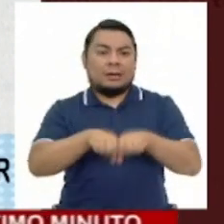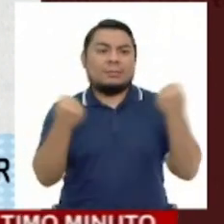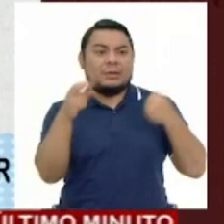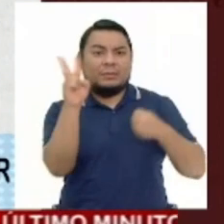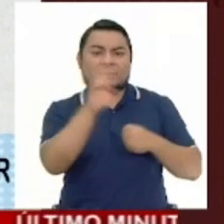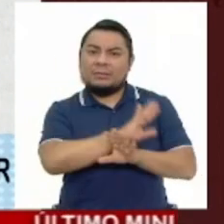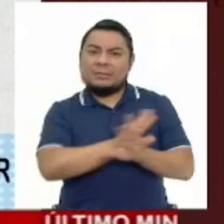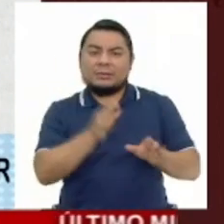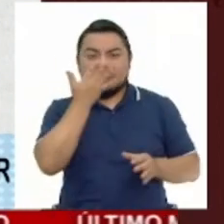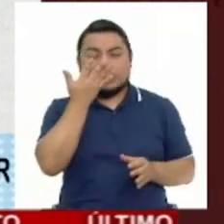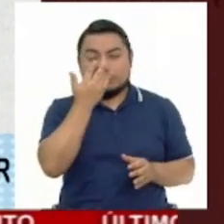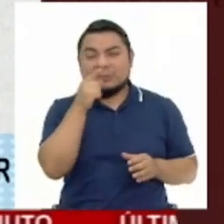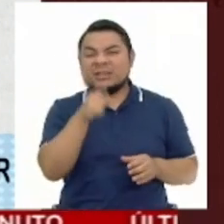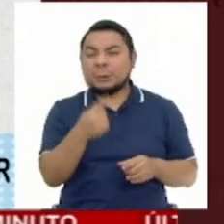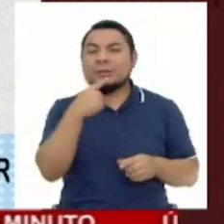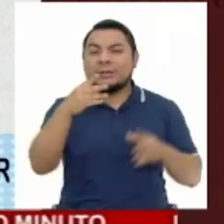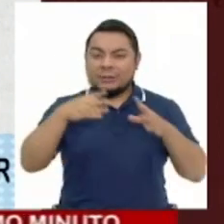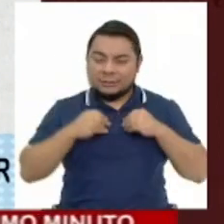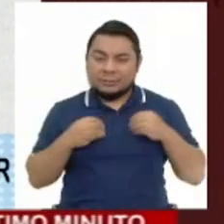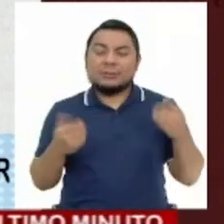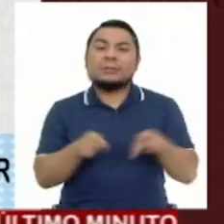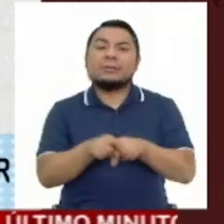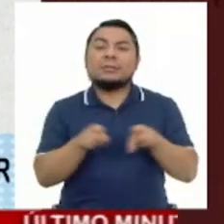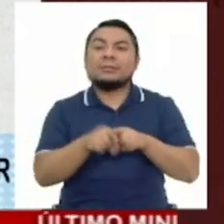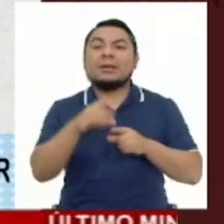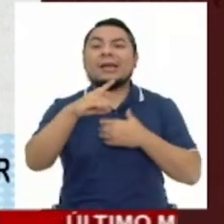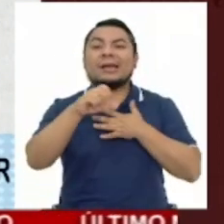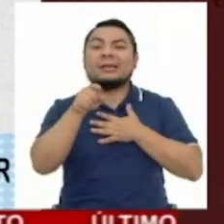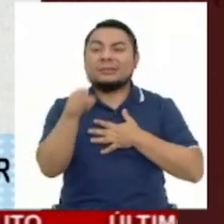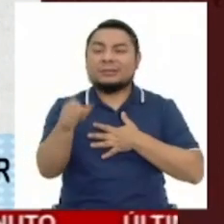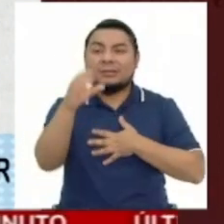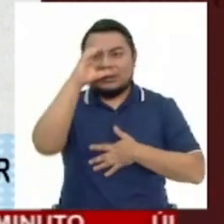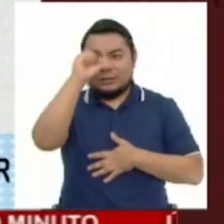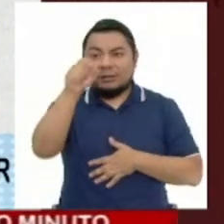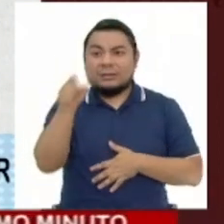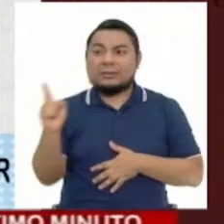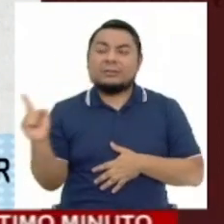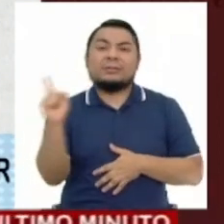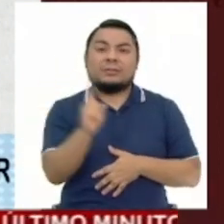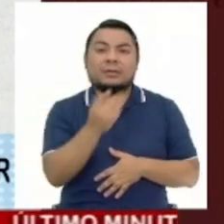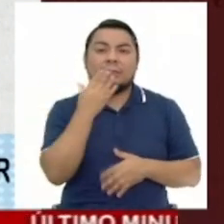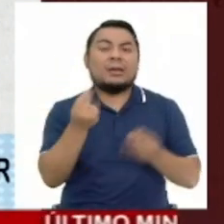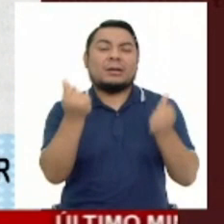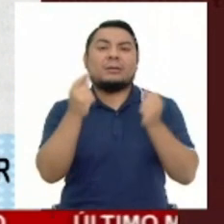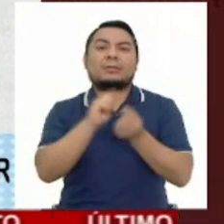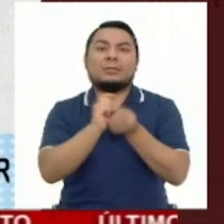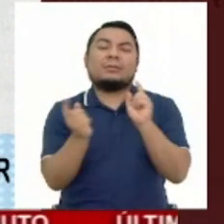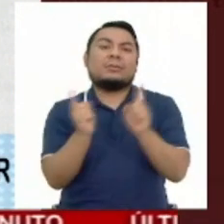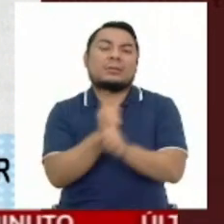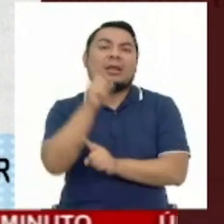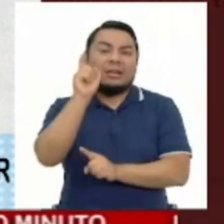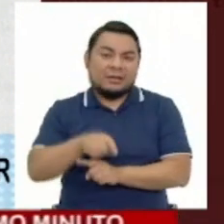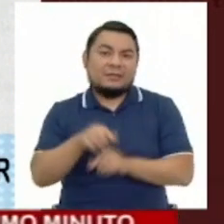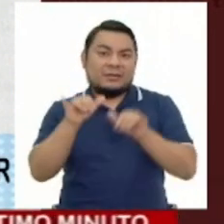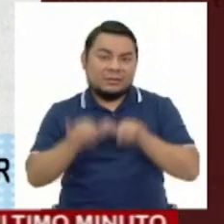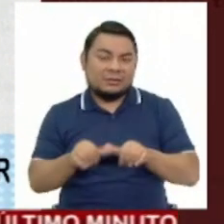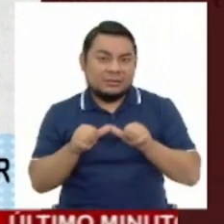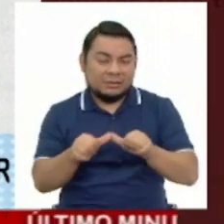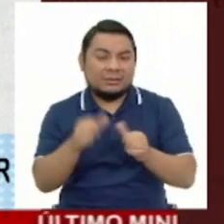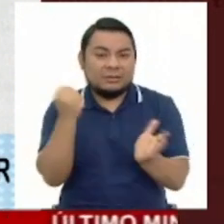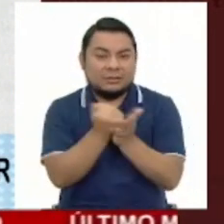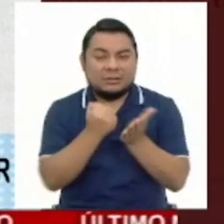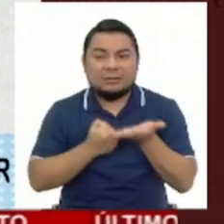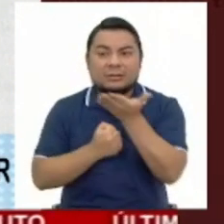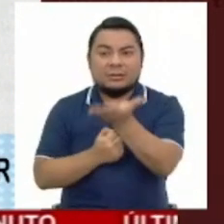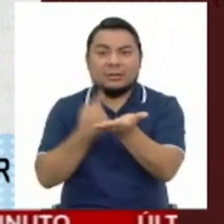con Venezuela y al mismo tiempo reconocer a Carlos Schull como embajador, a quien de manera inmediata se debería retirar las